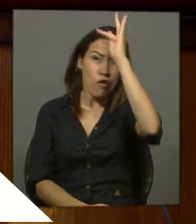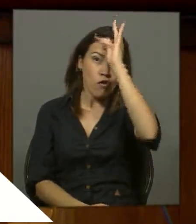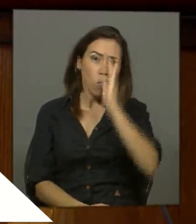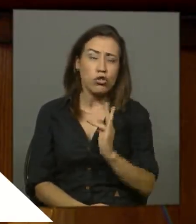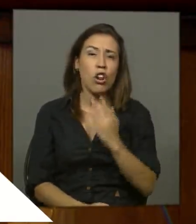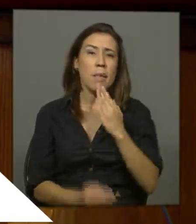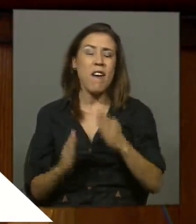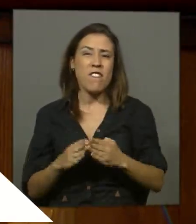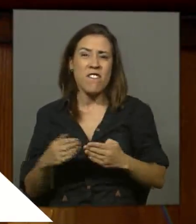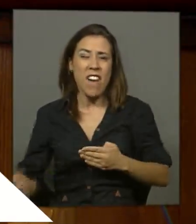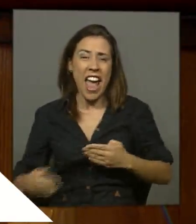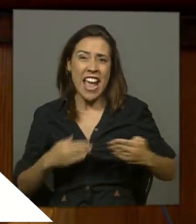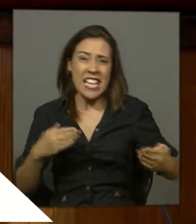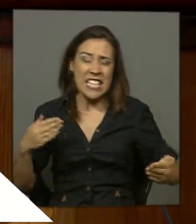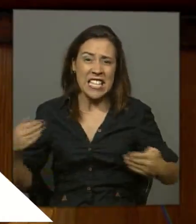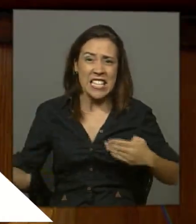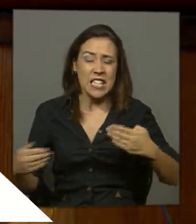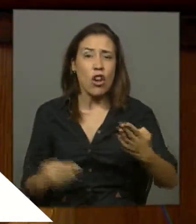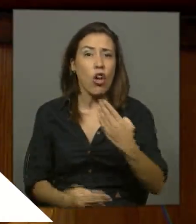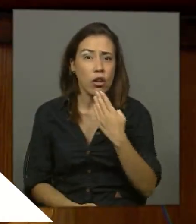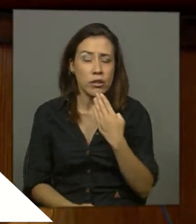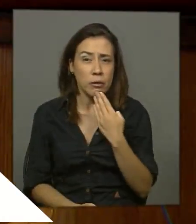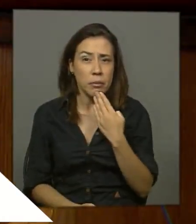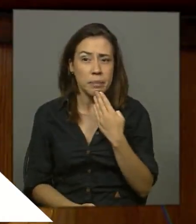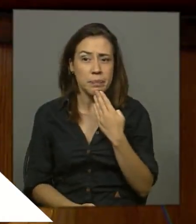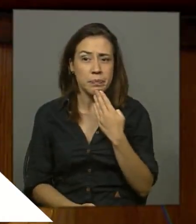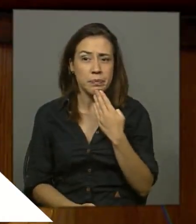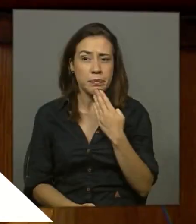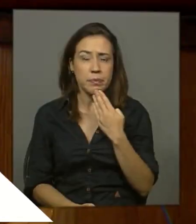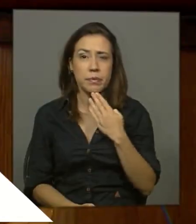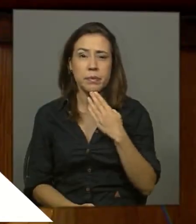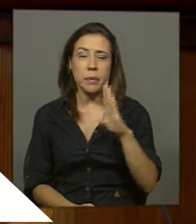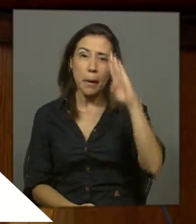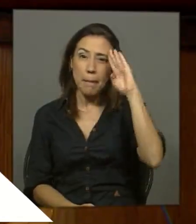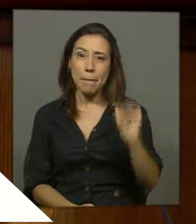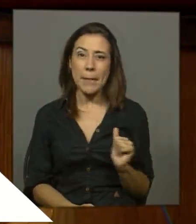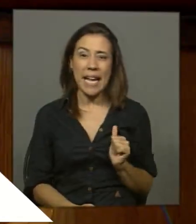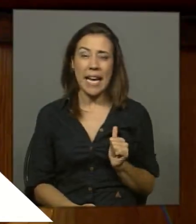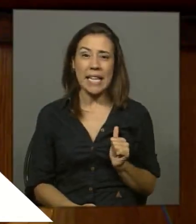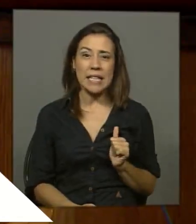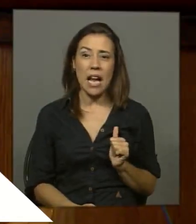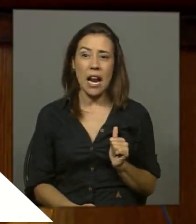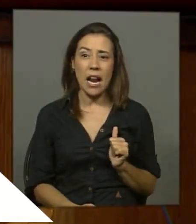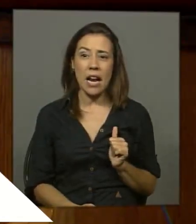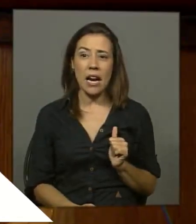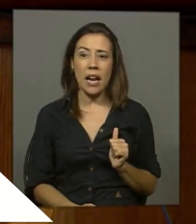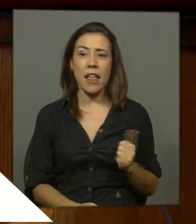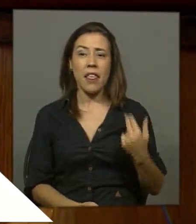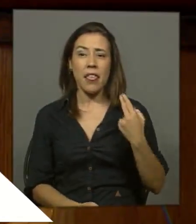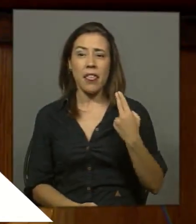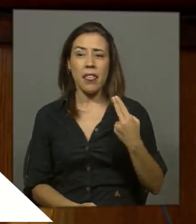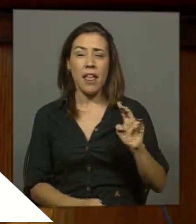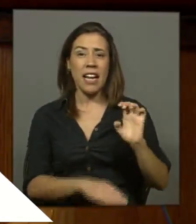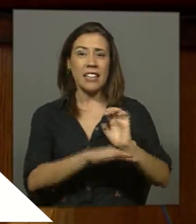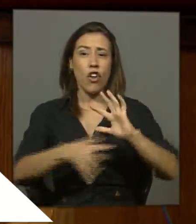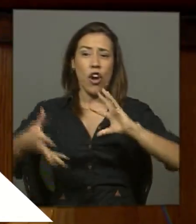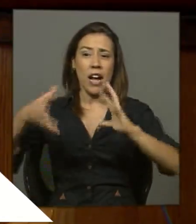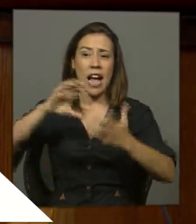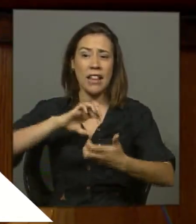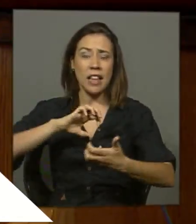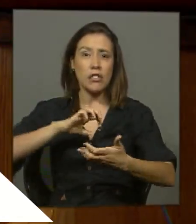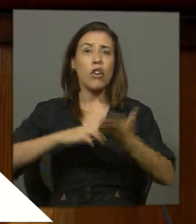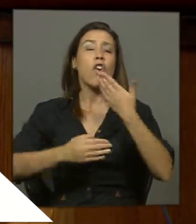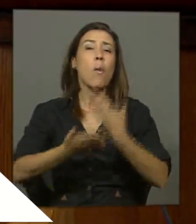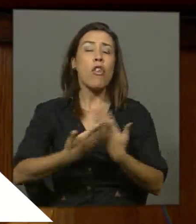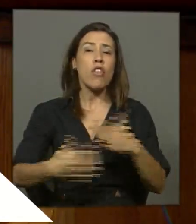los vecinos con heroísmo también por parte de los militares desde que el estado de de de catástrofe fue